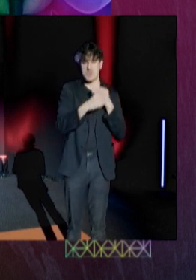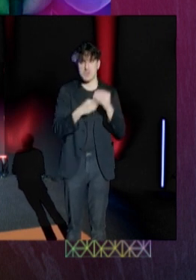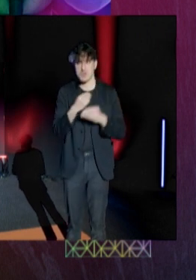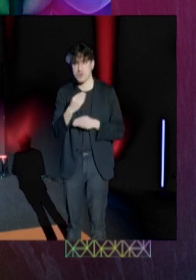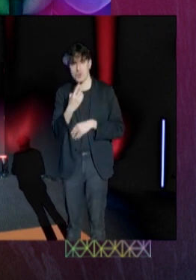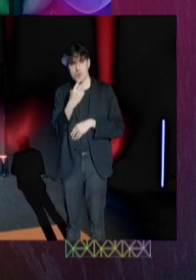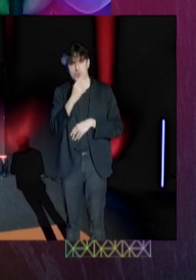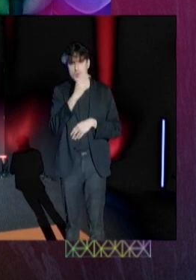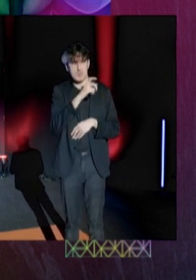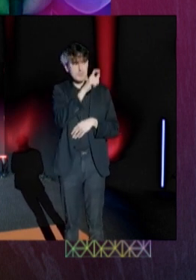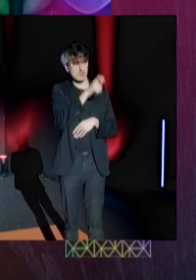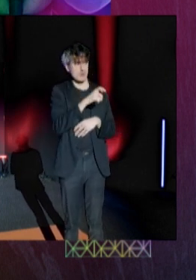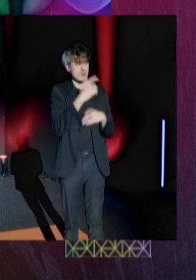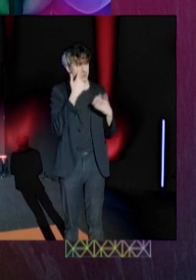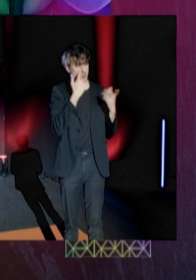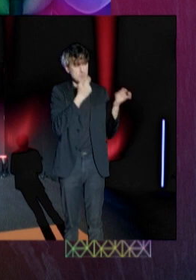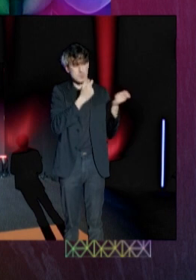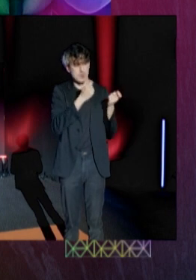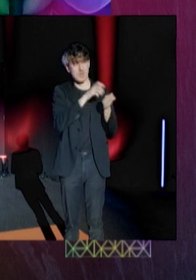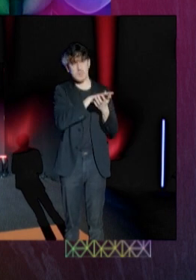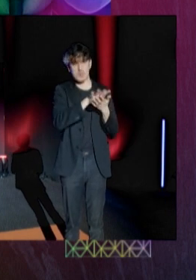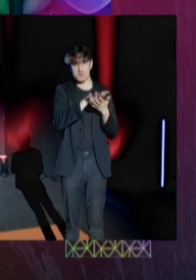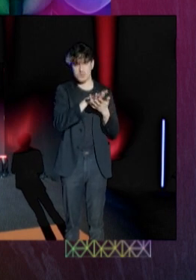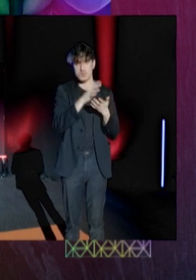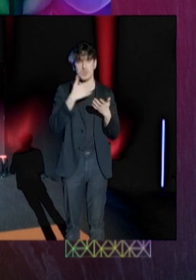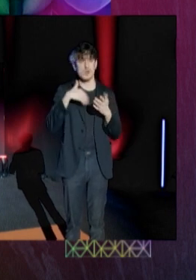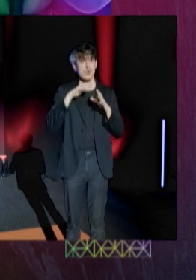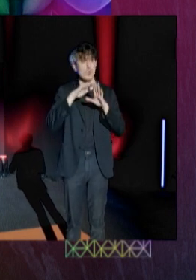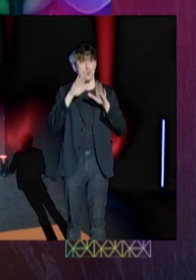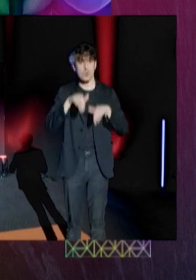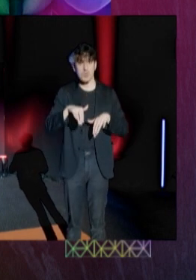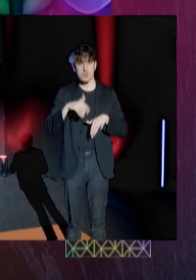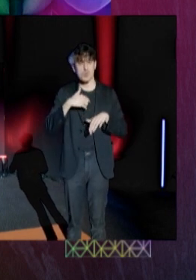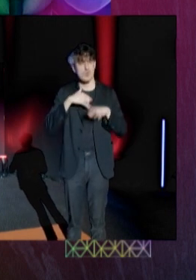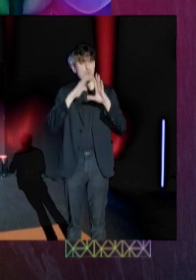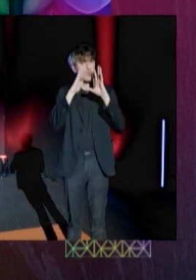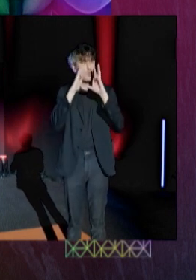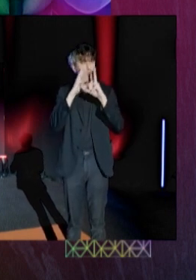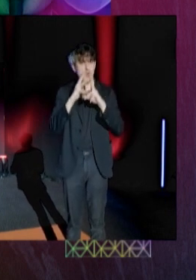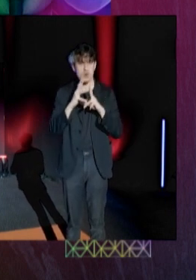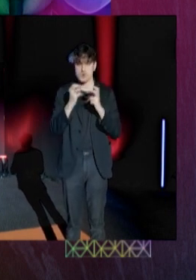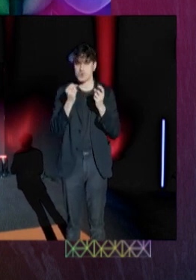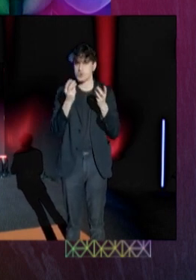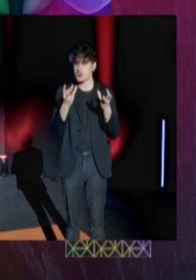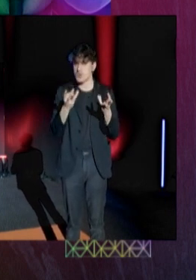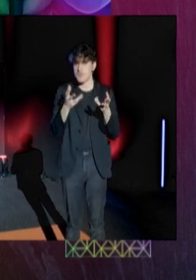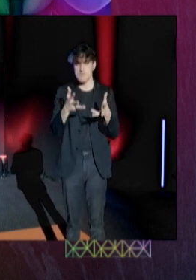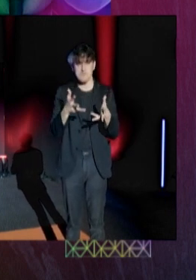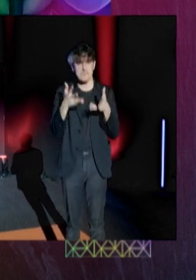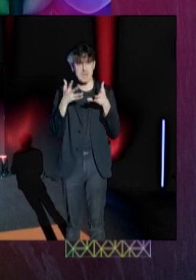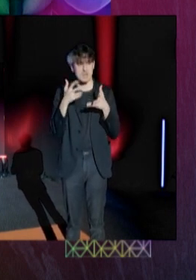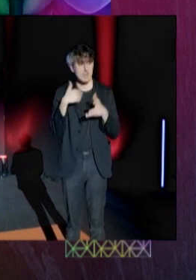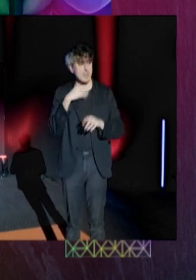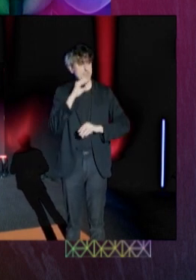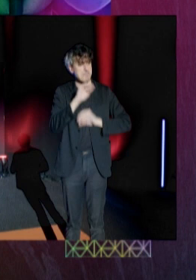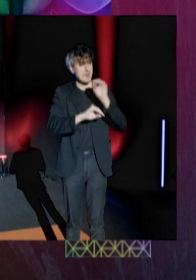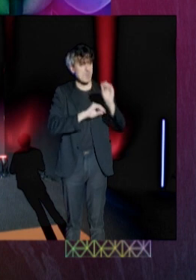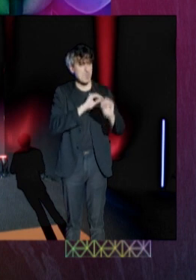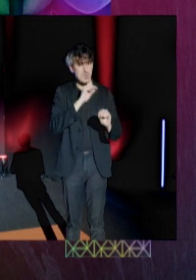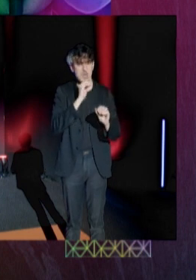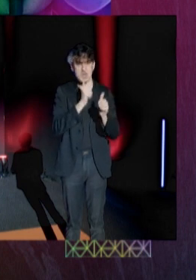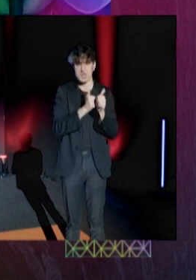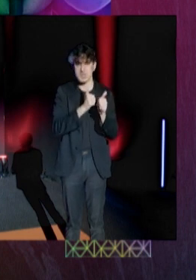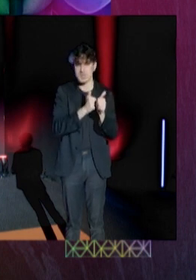monitorizando impacto y el último soy un friky de los números me encanta preguntarle por ejemplo a copilot en este caso a Power